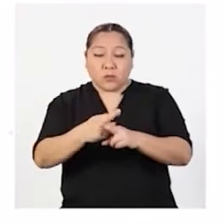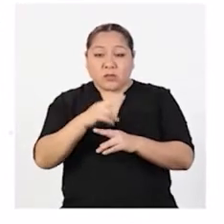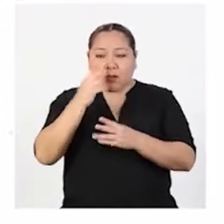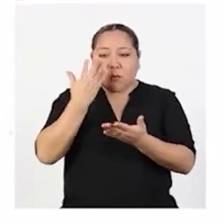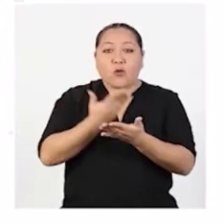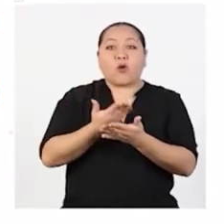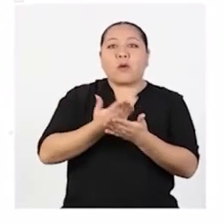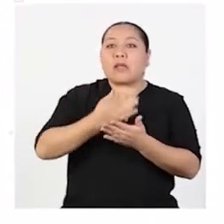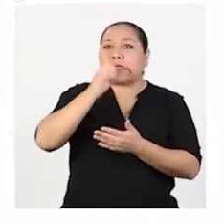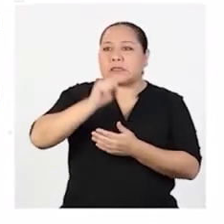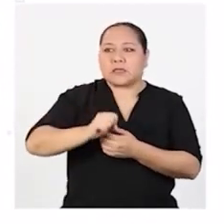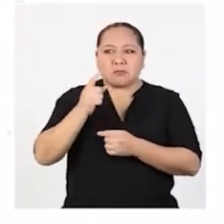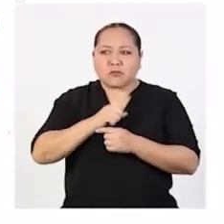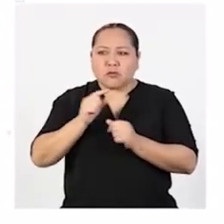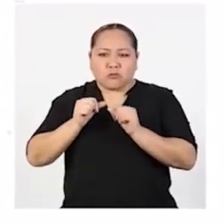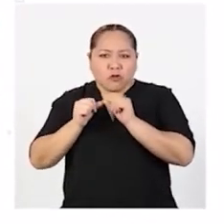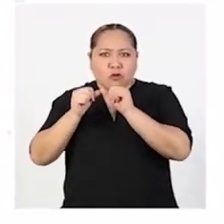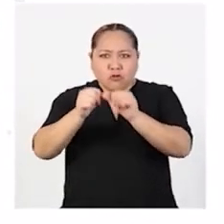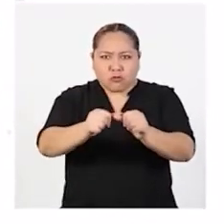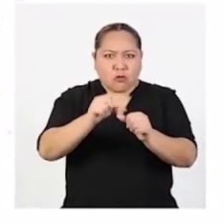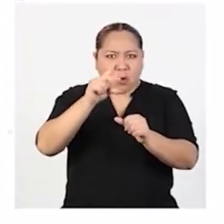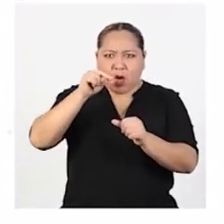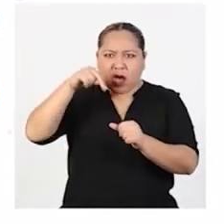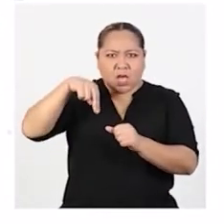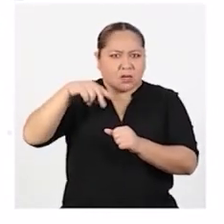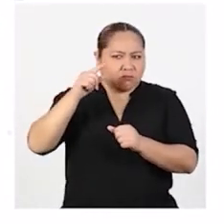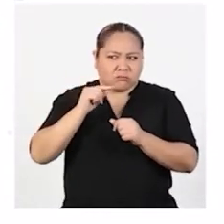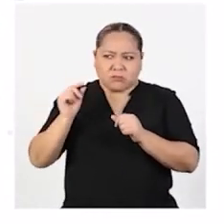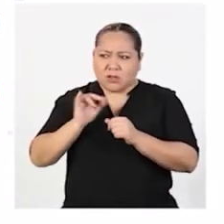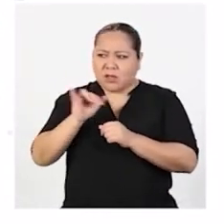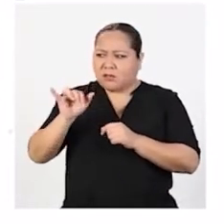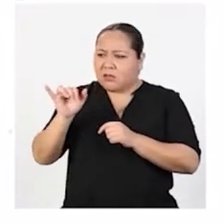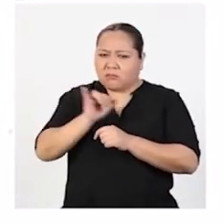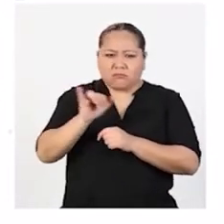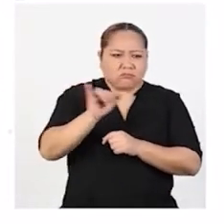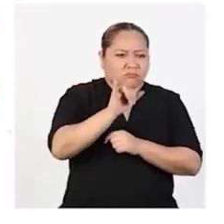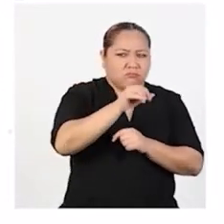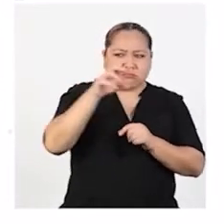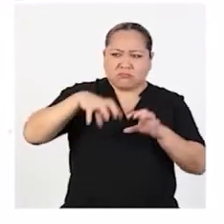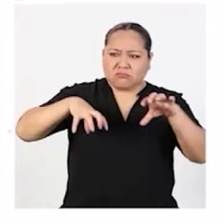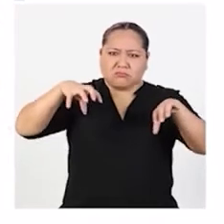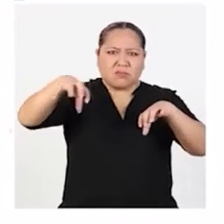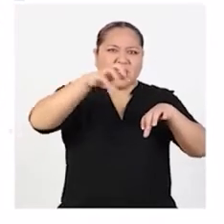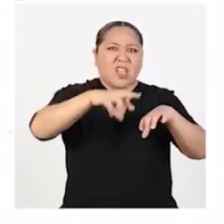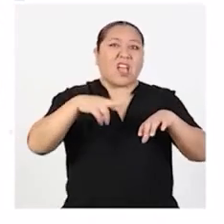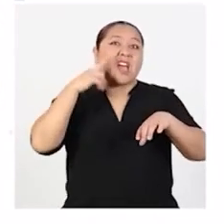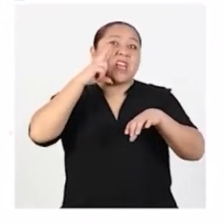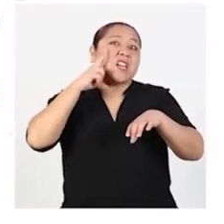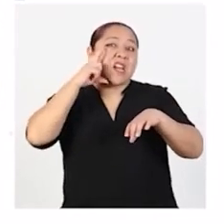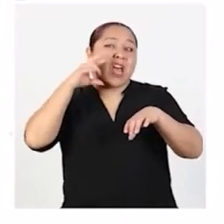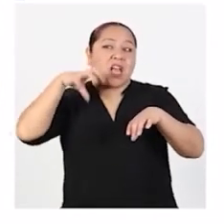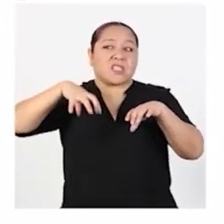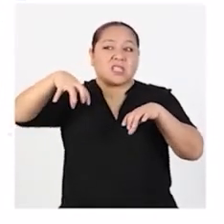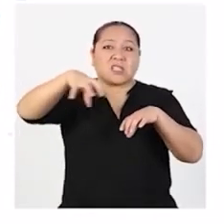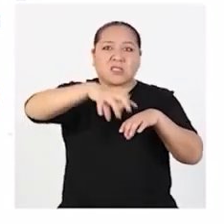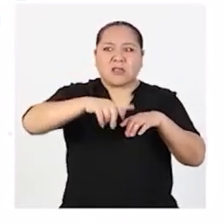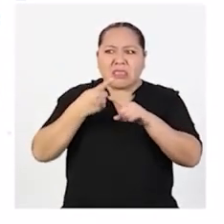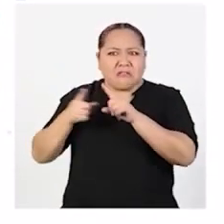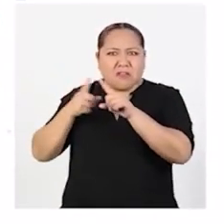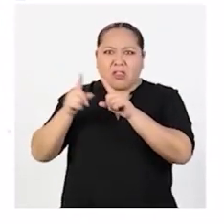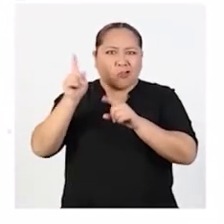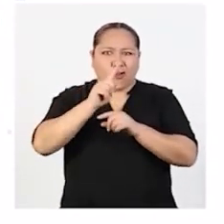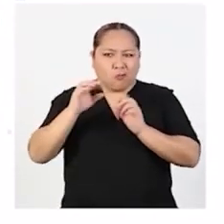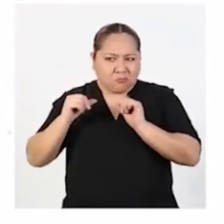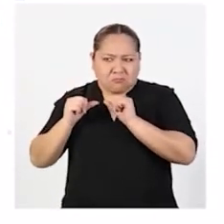humana. A finales del siglo XX, el genetista Luca Cavalli Sforza confirmó los hallazgos de Lewontin a través de estudios